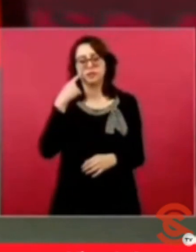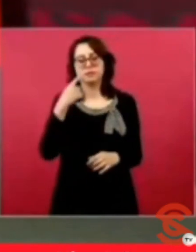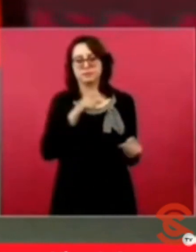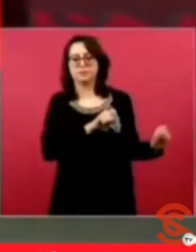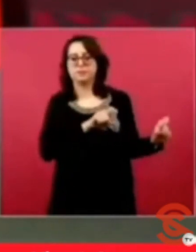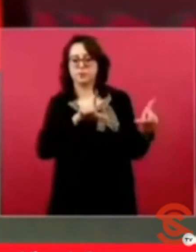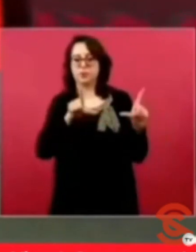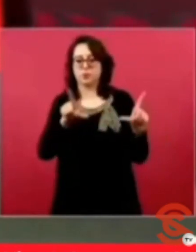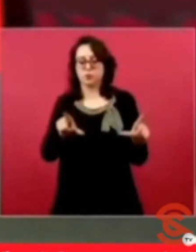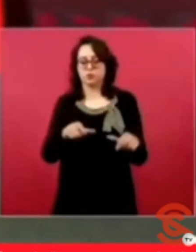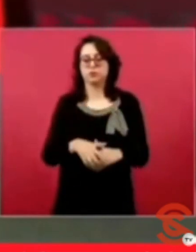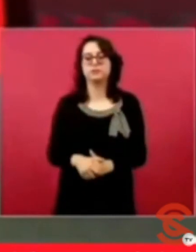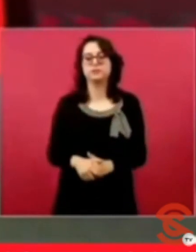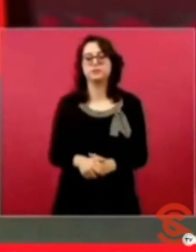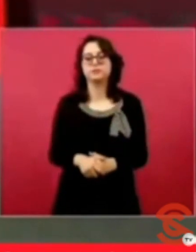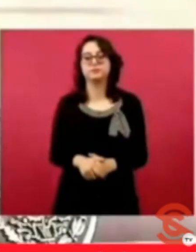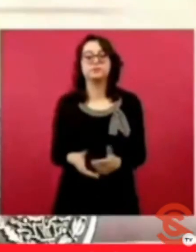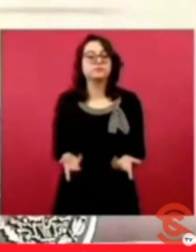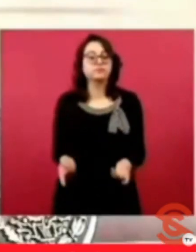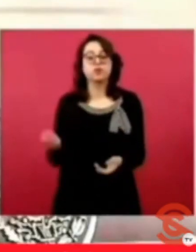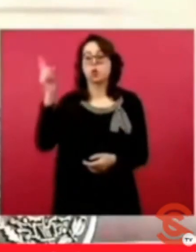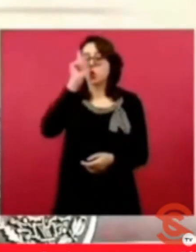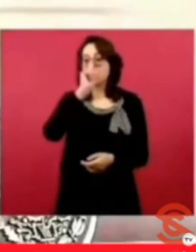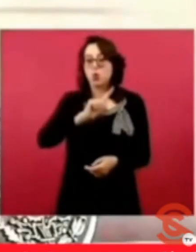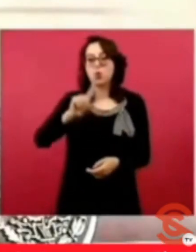Estamos dando recomendaciones.